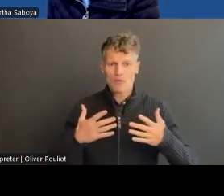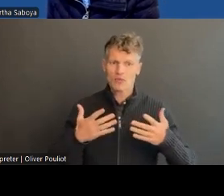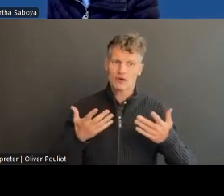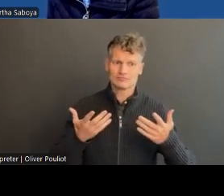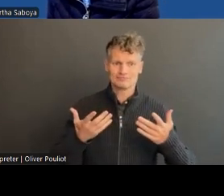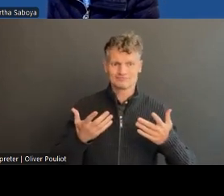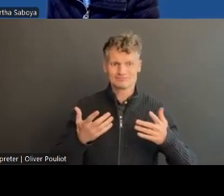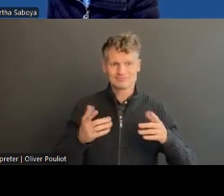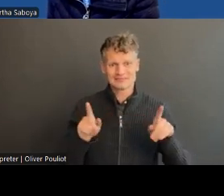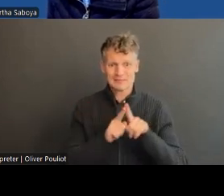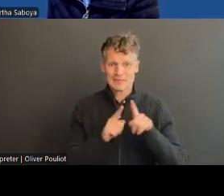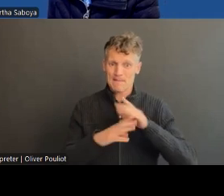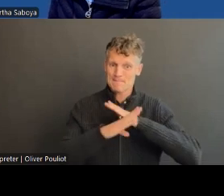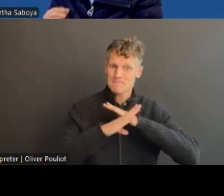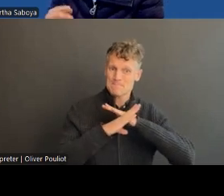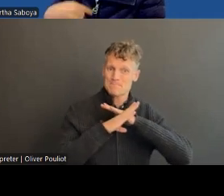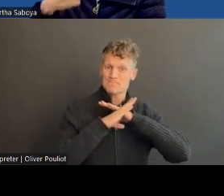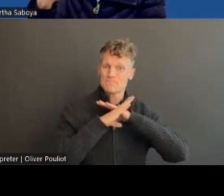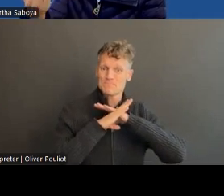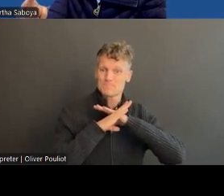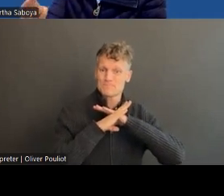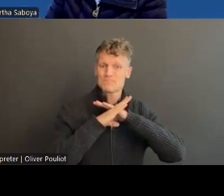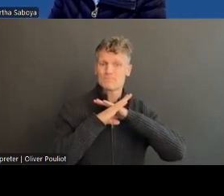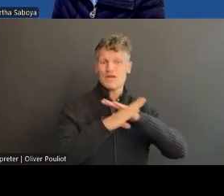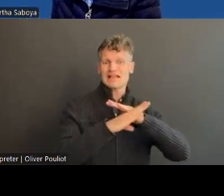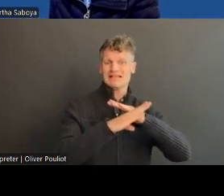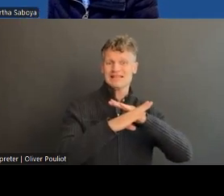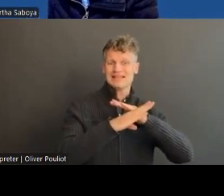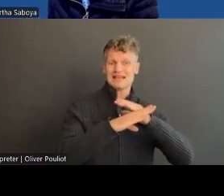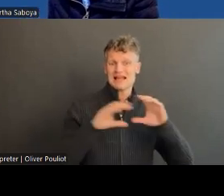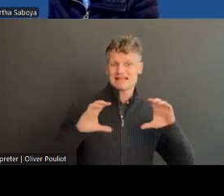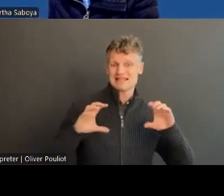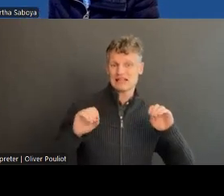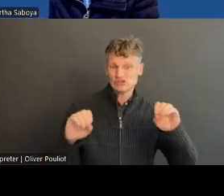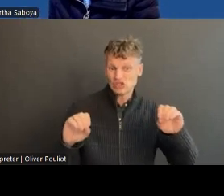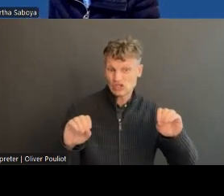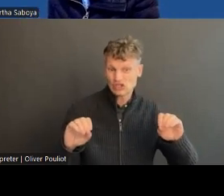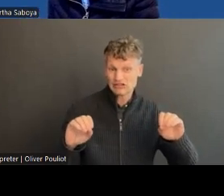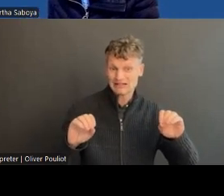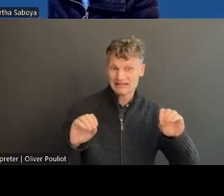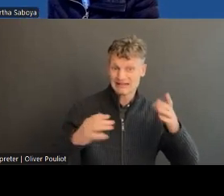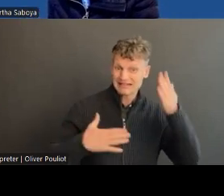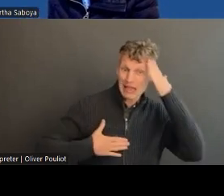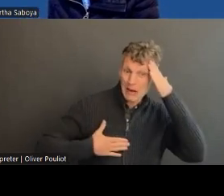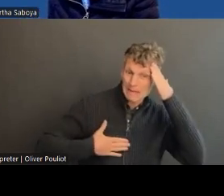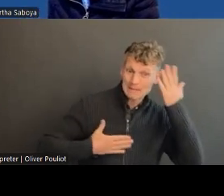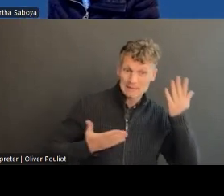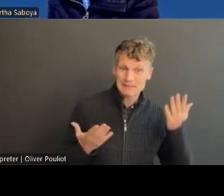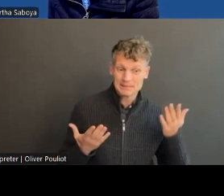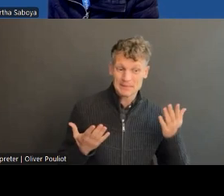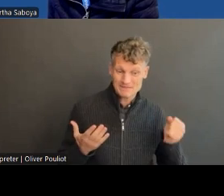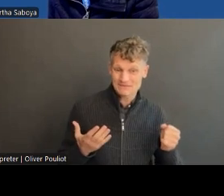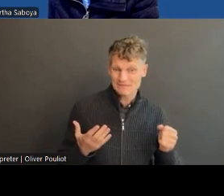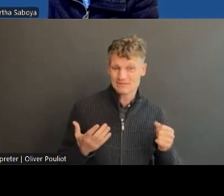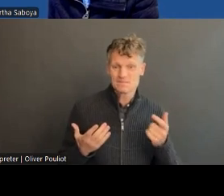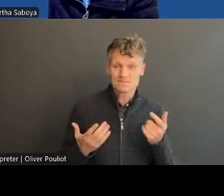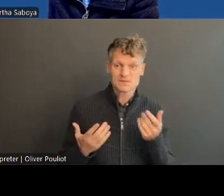la instrumentación de lo preventivo y cómo poder